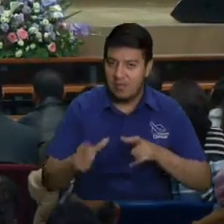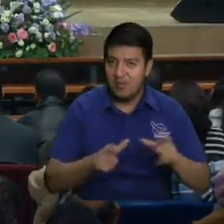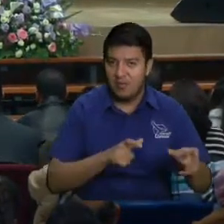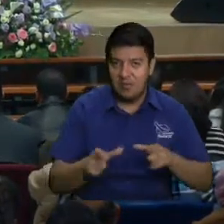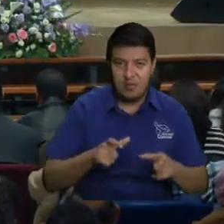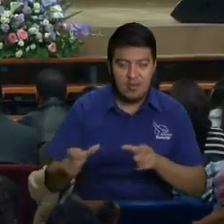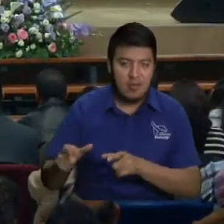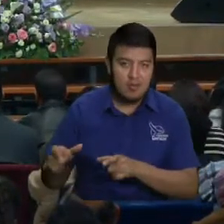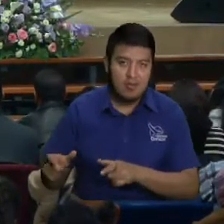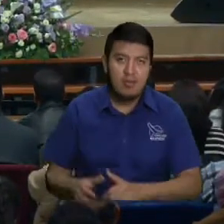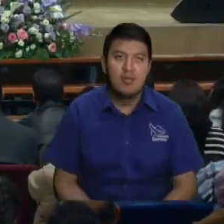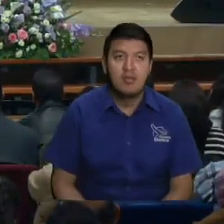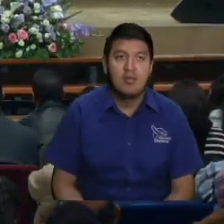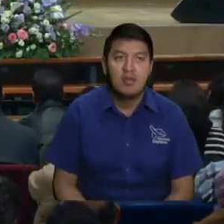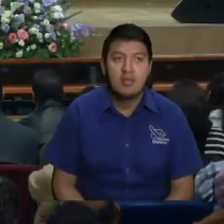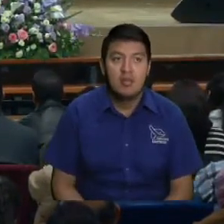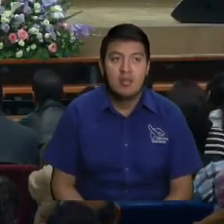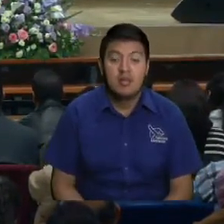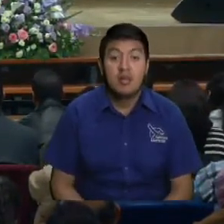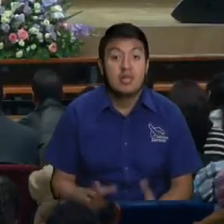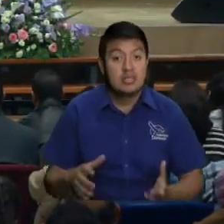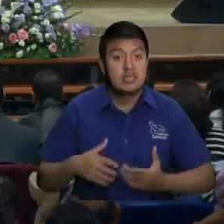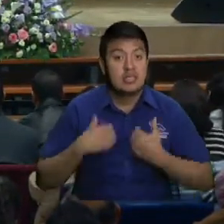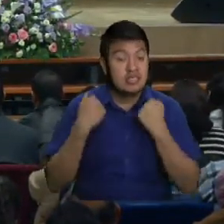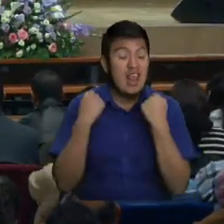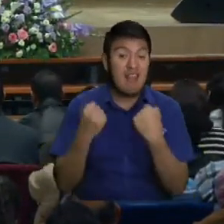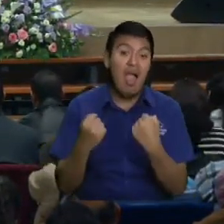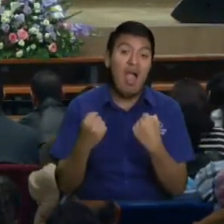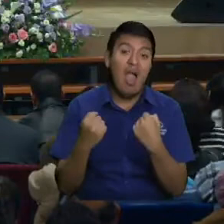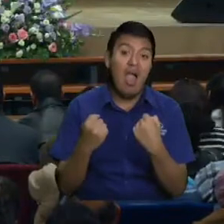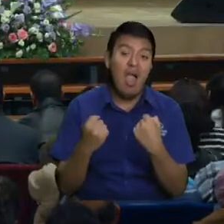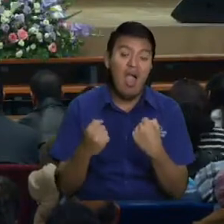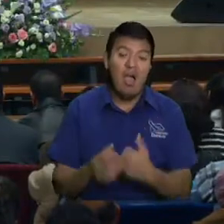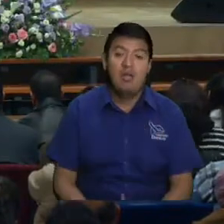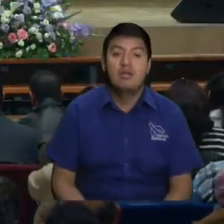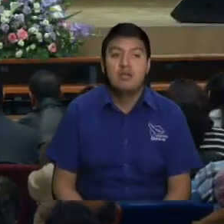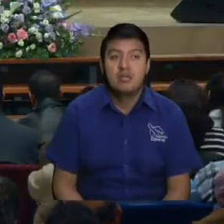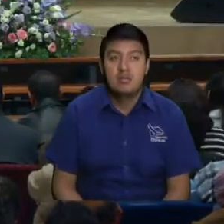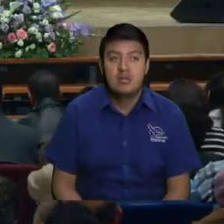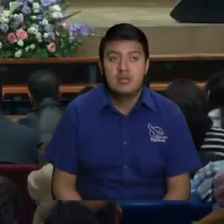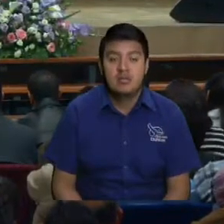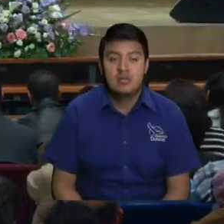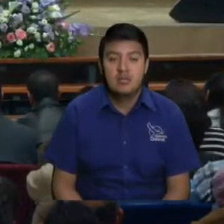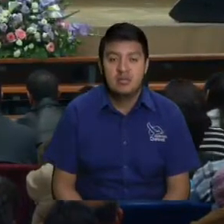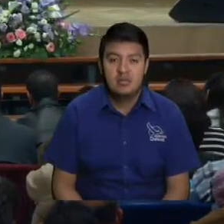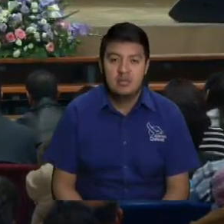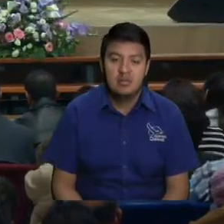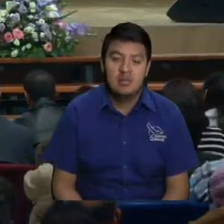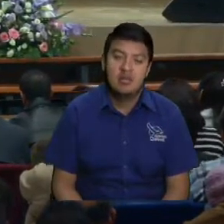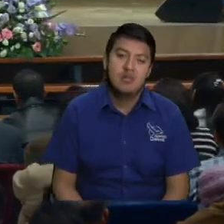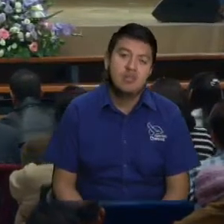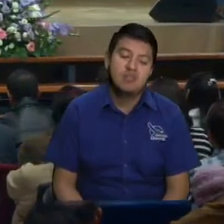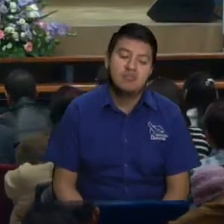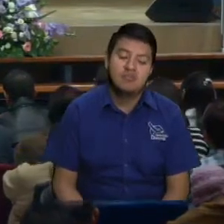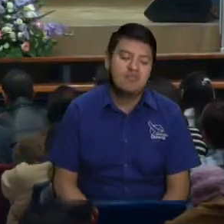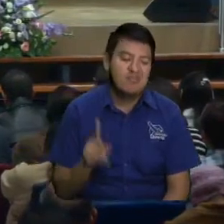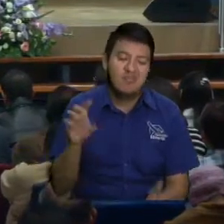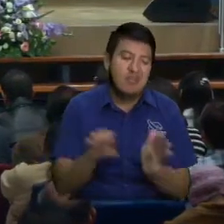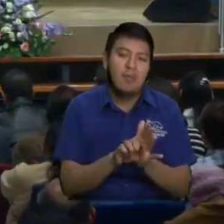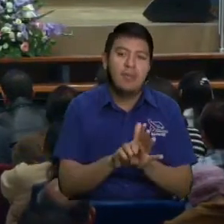mención de ese ejemplo, que toma placebo se sana, y el que toma la sustancia activa, tal vez no se sana?